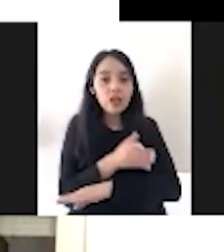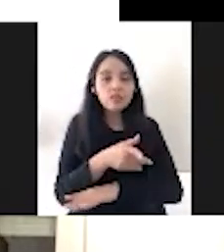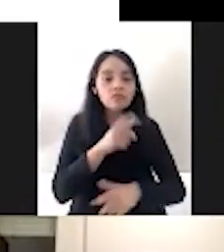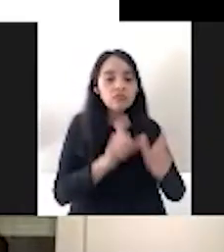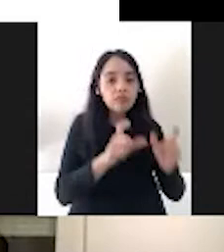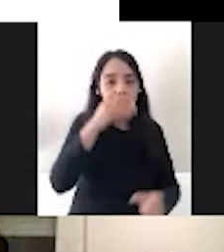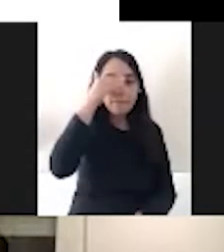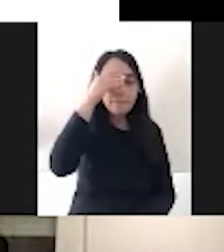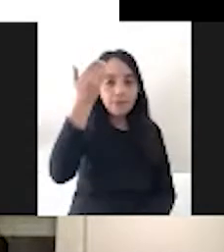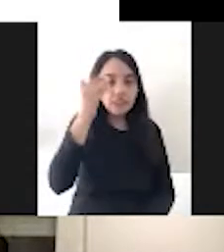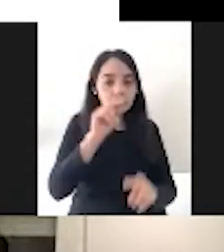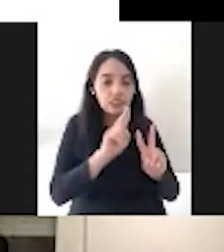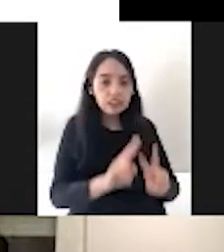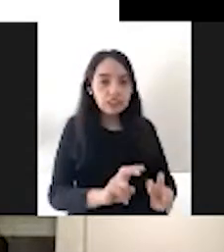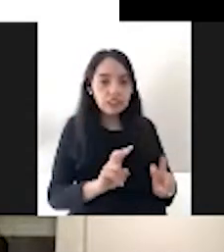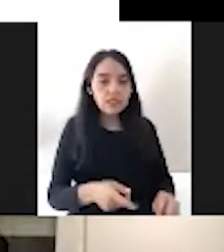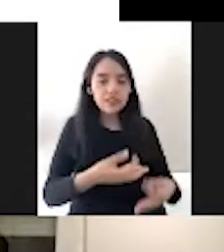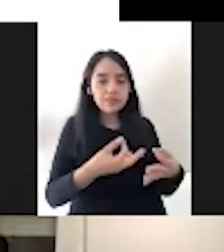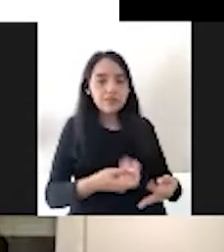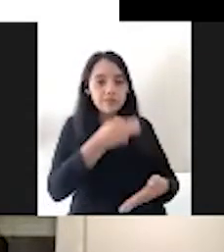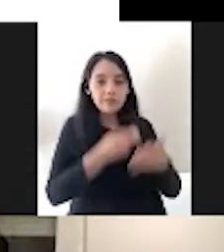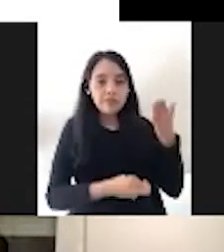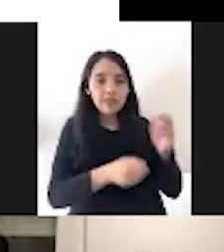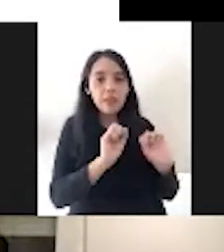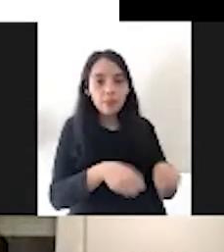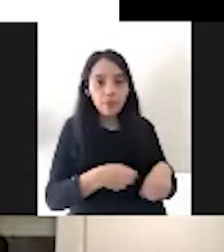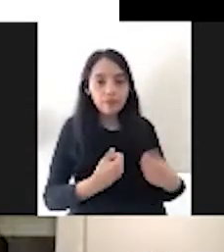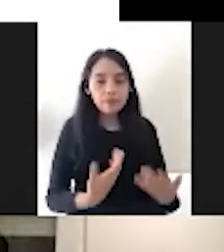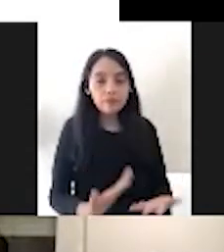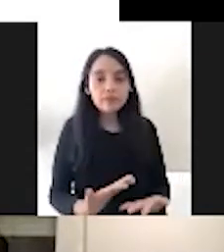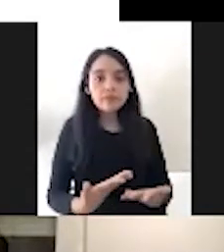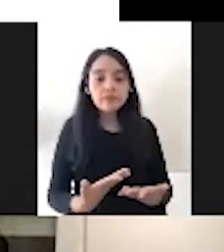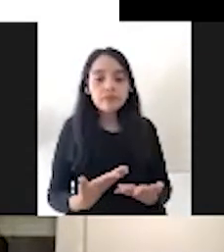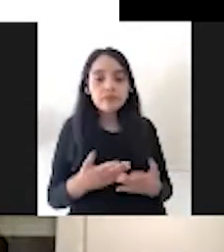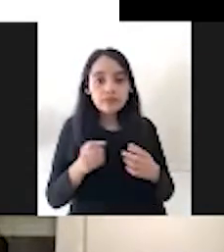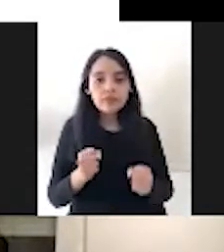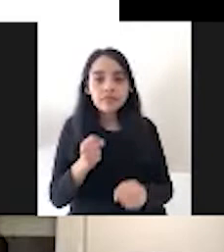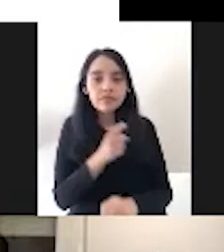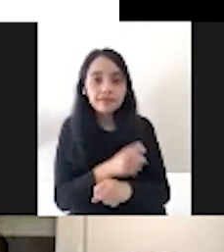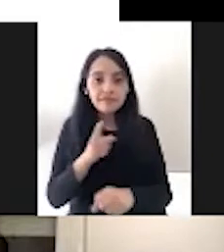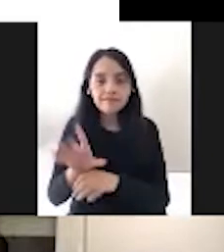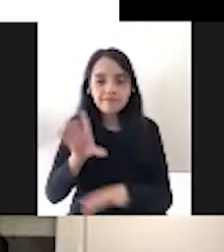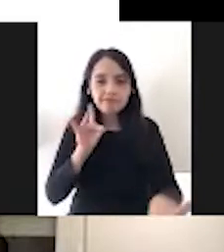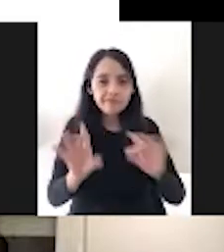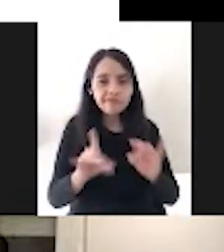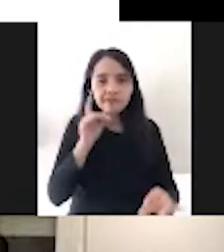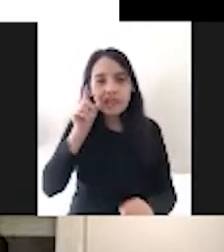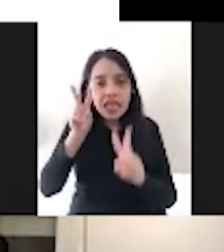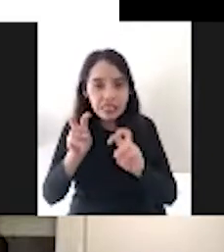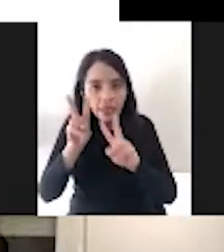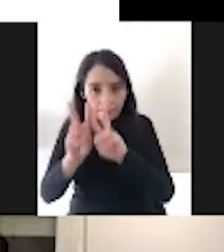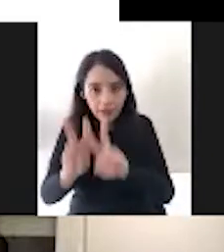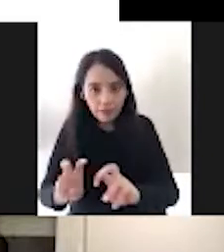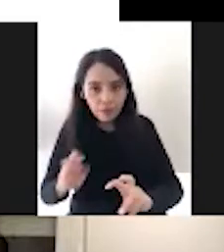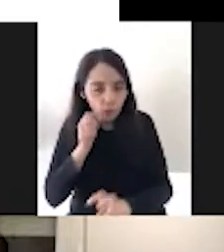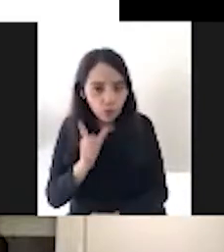para finalmente poder decidir cuáles eran las temáticas a indagar en el trabajo de campo. Y